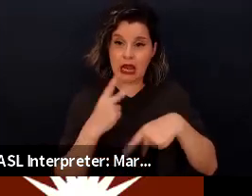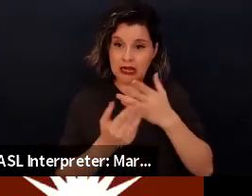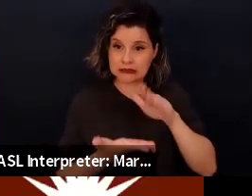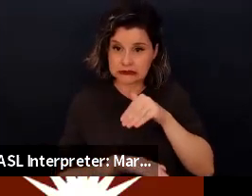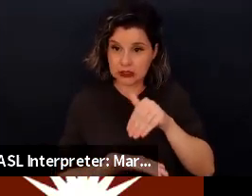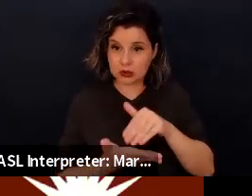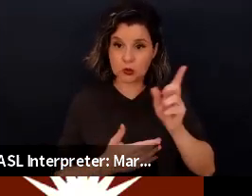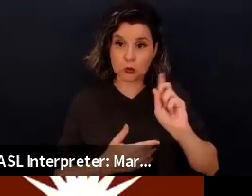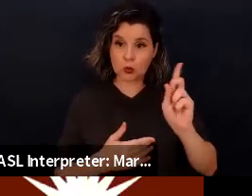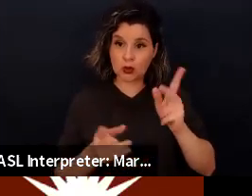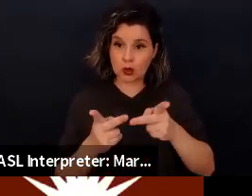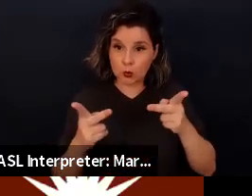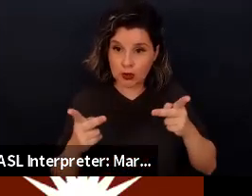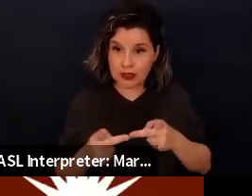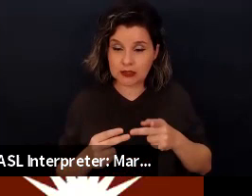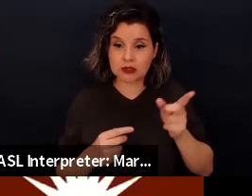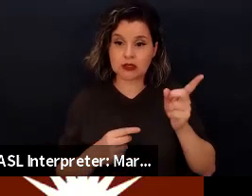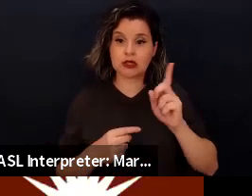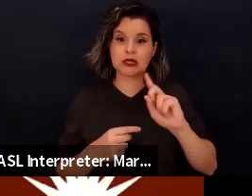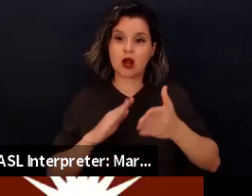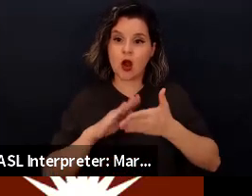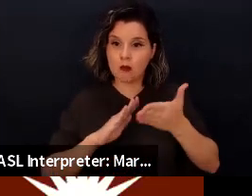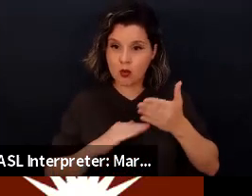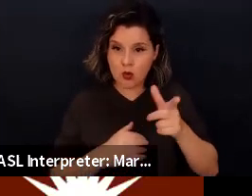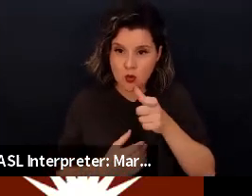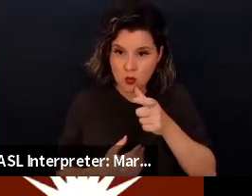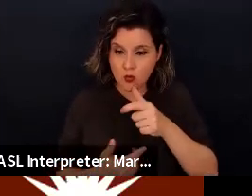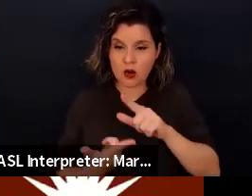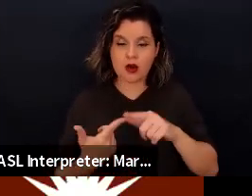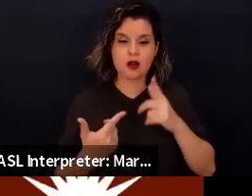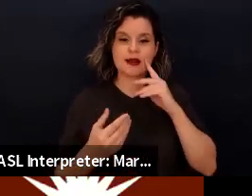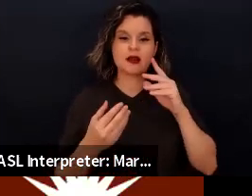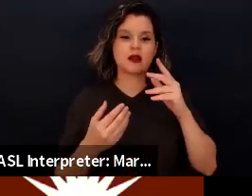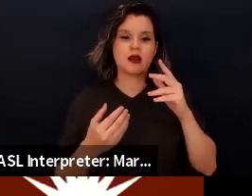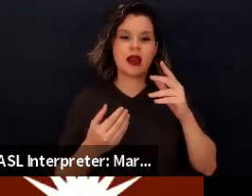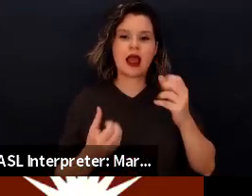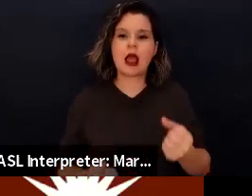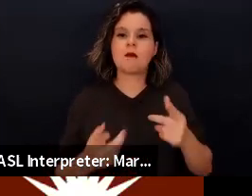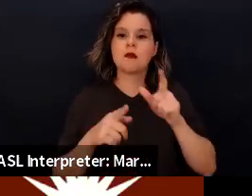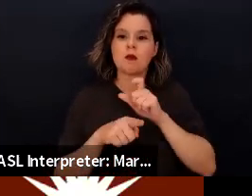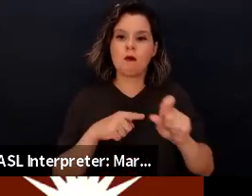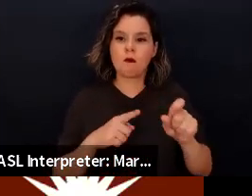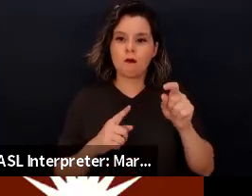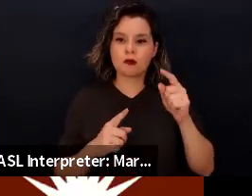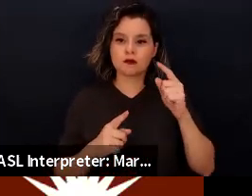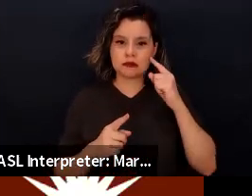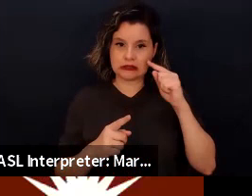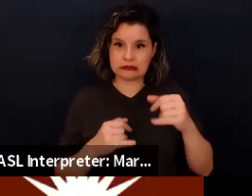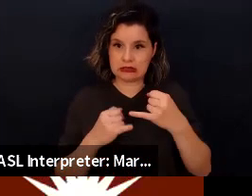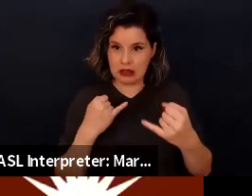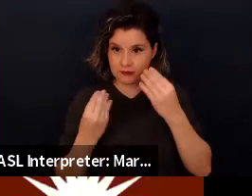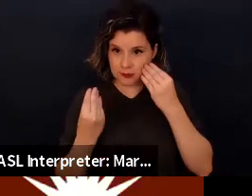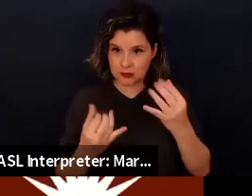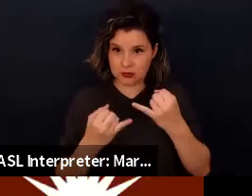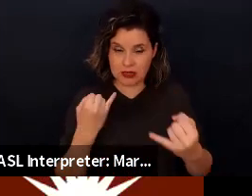está localizado, quién lo opera y cuál es el número de llamadas que se hacen a esta línea de información